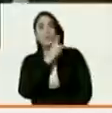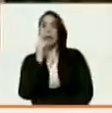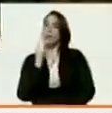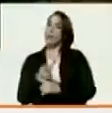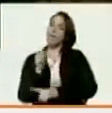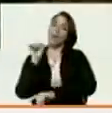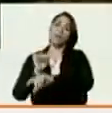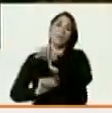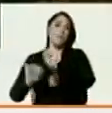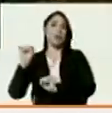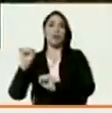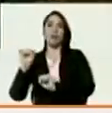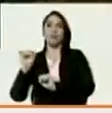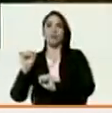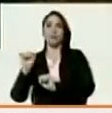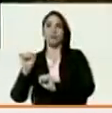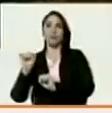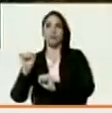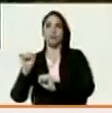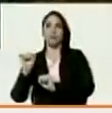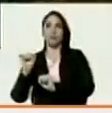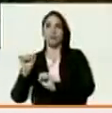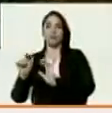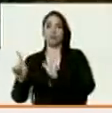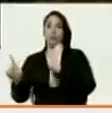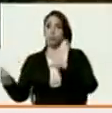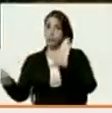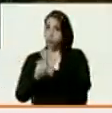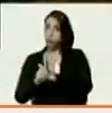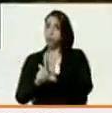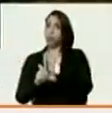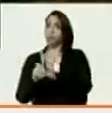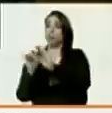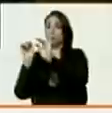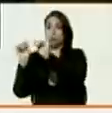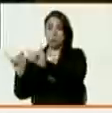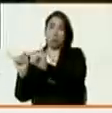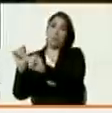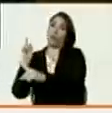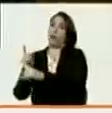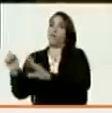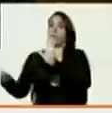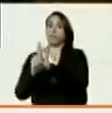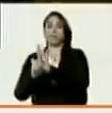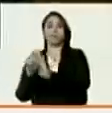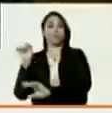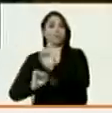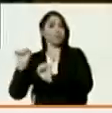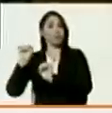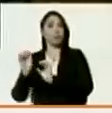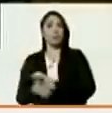defender su legitimidad, ellos tendrán que defender su legitimidad,